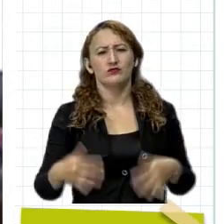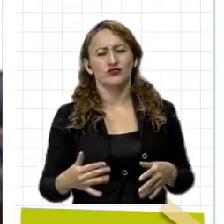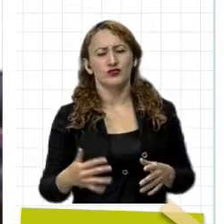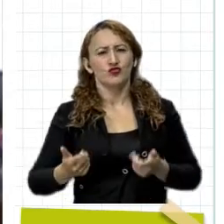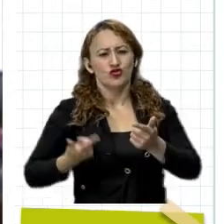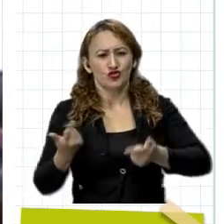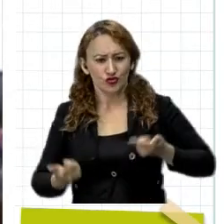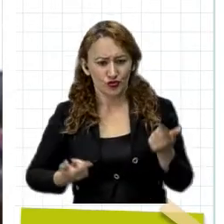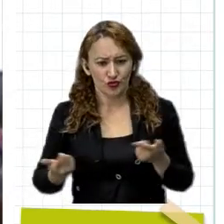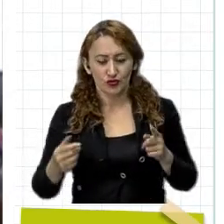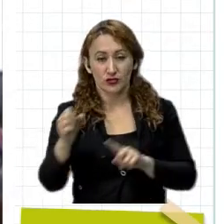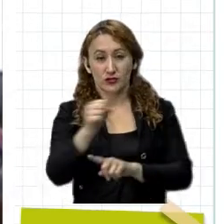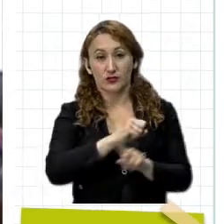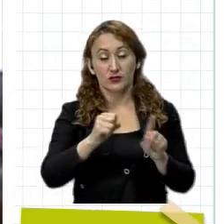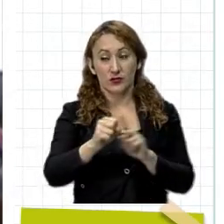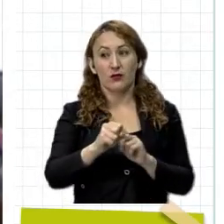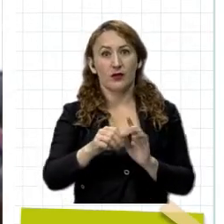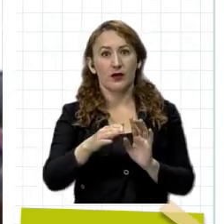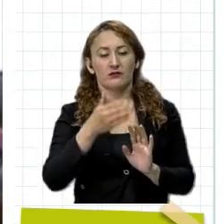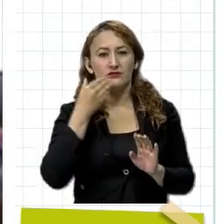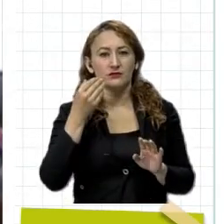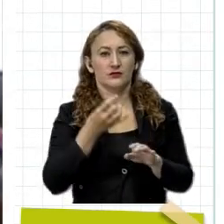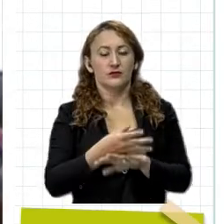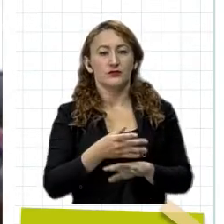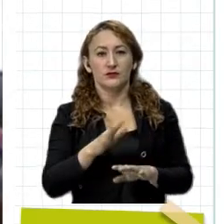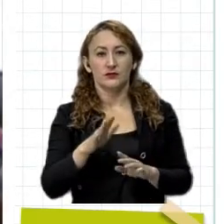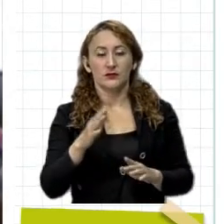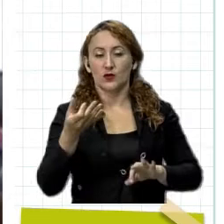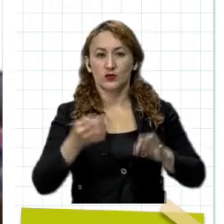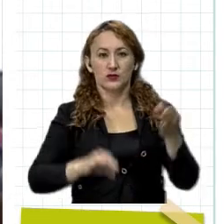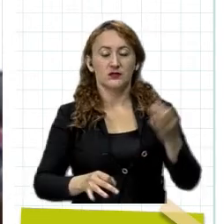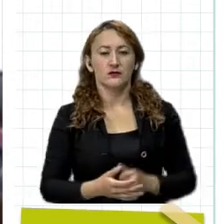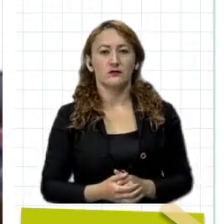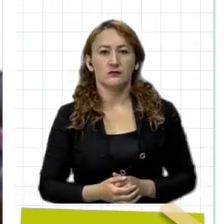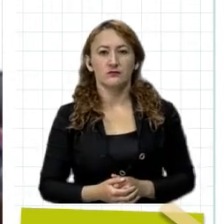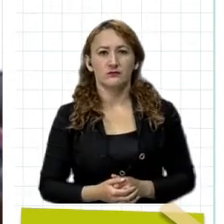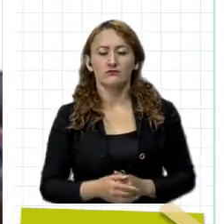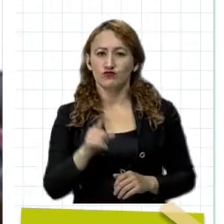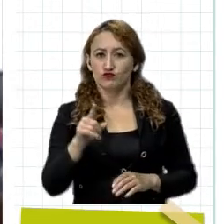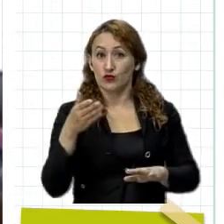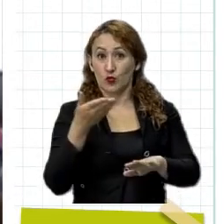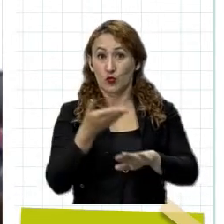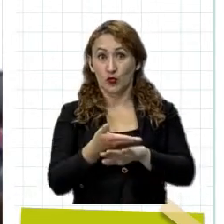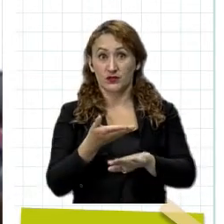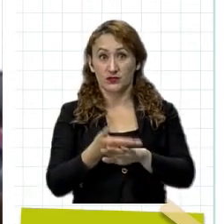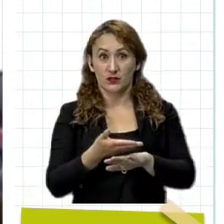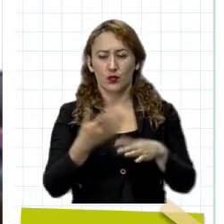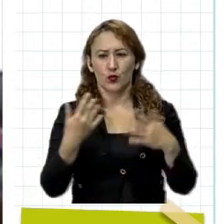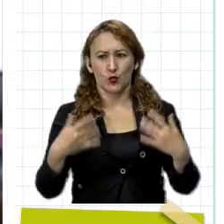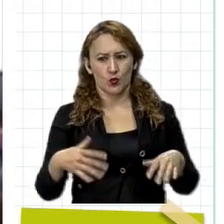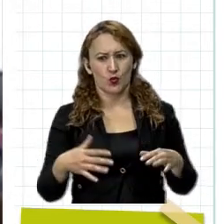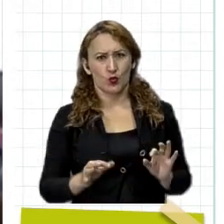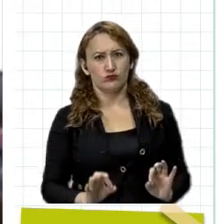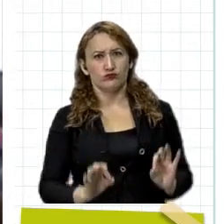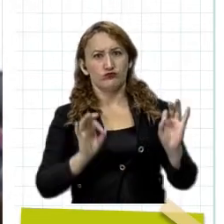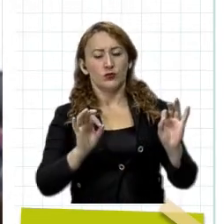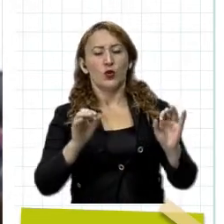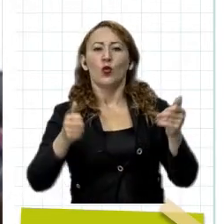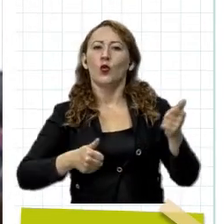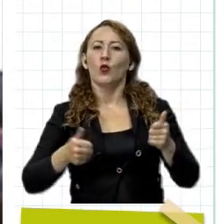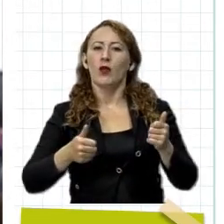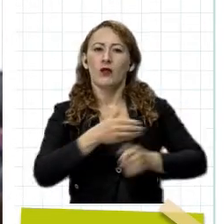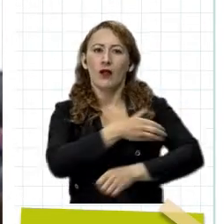para superar estas injusticias. Uno de los elementos notables de su propuesta es su capacidad de conciliar su